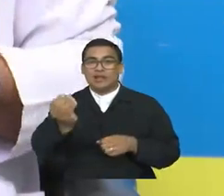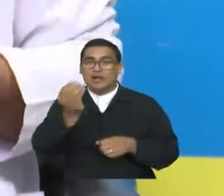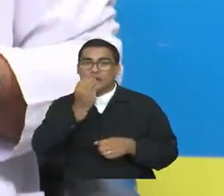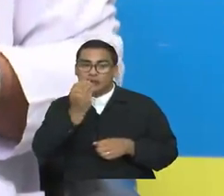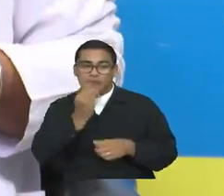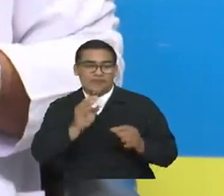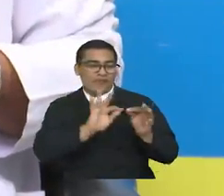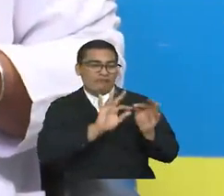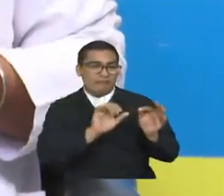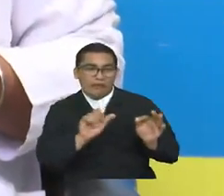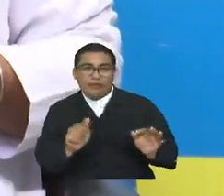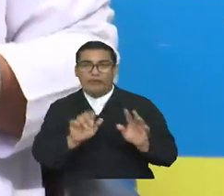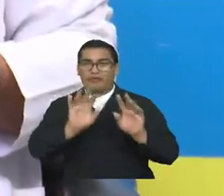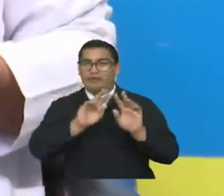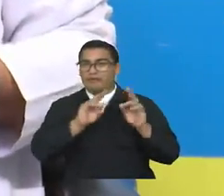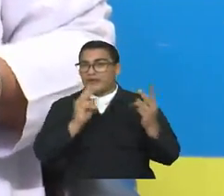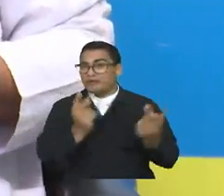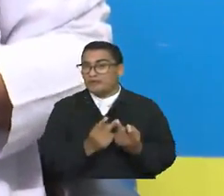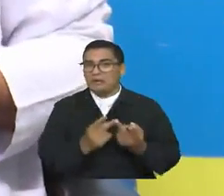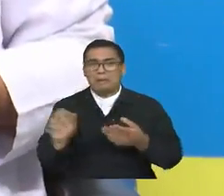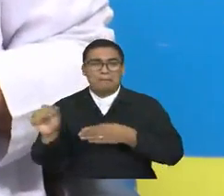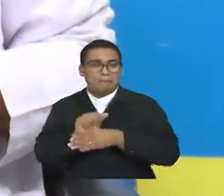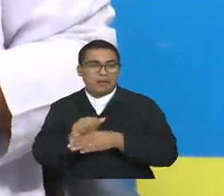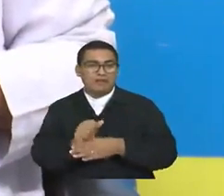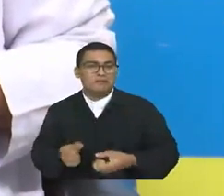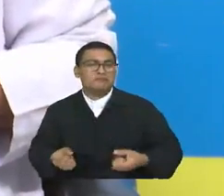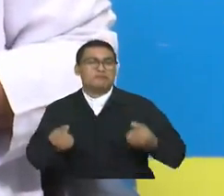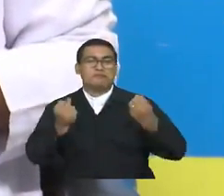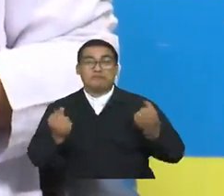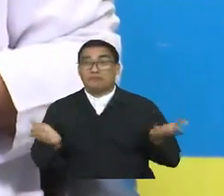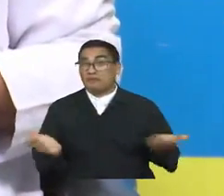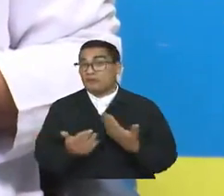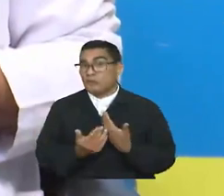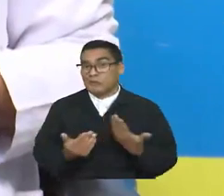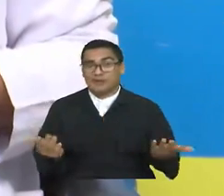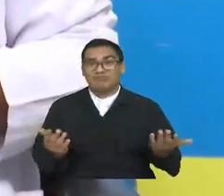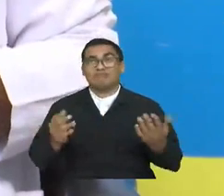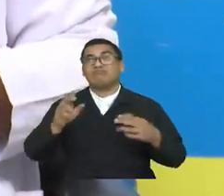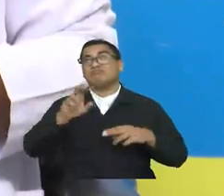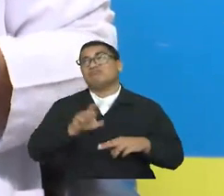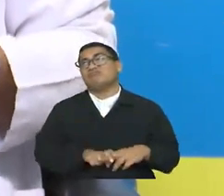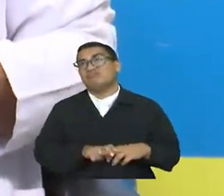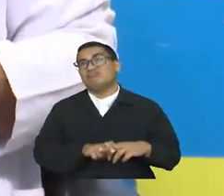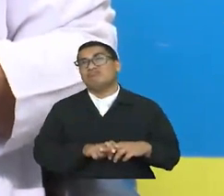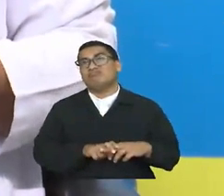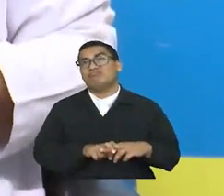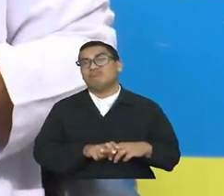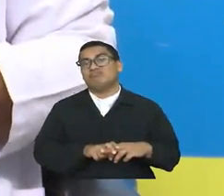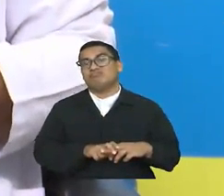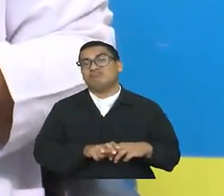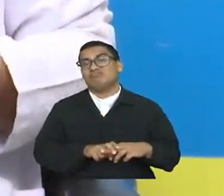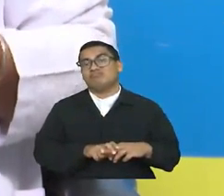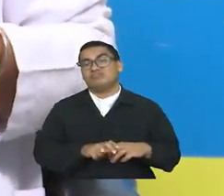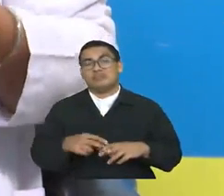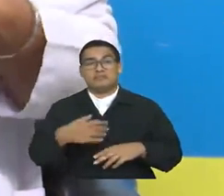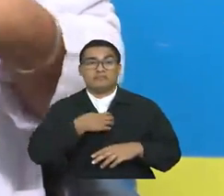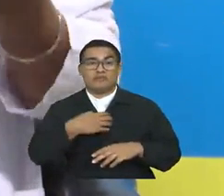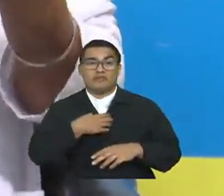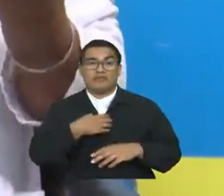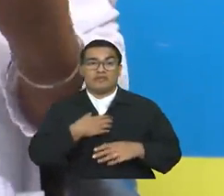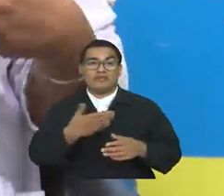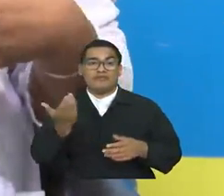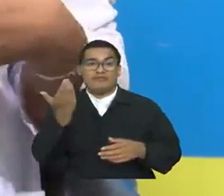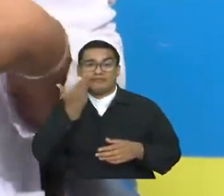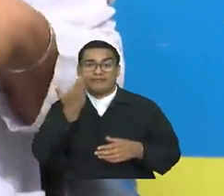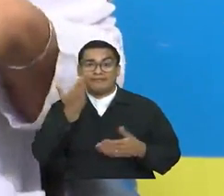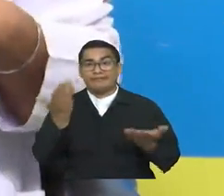estoy comiendo bien, pero no hago ejercicio físico. El sedentarismo también es algo inapropiado para nuestra salud, porque pues